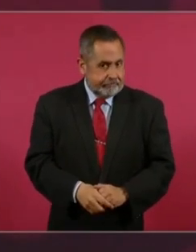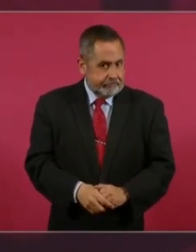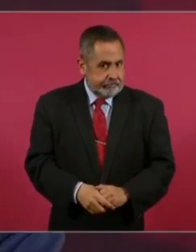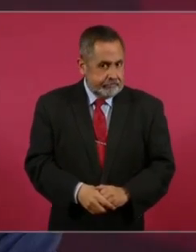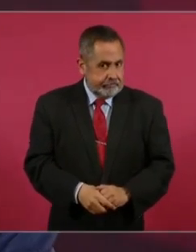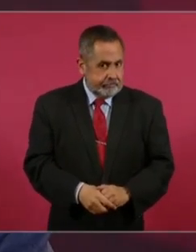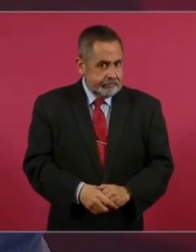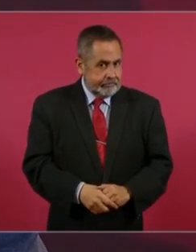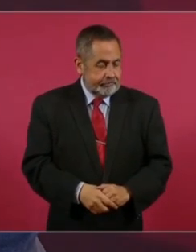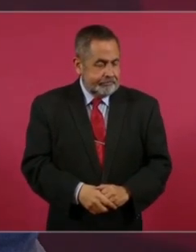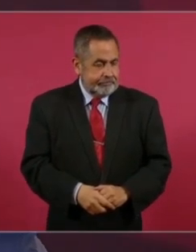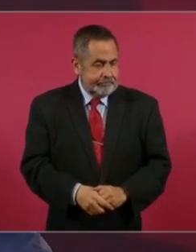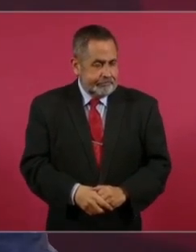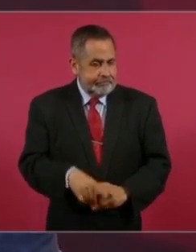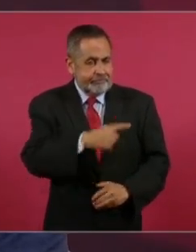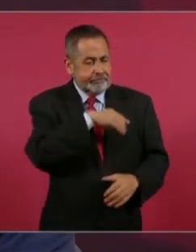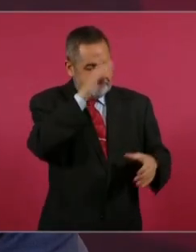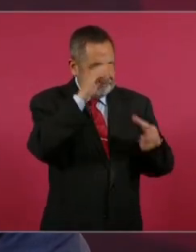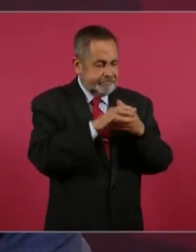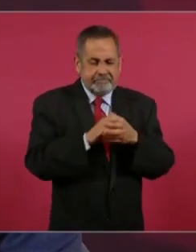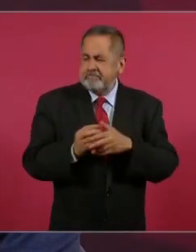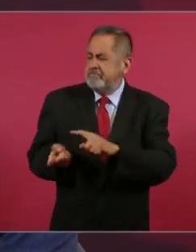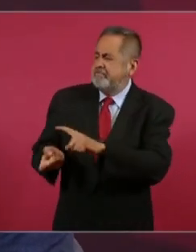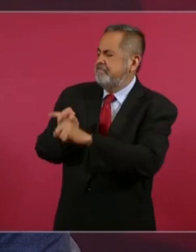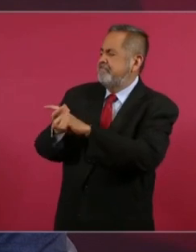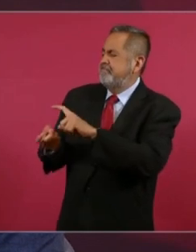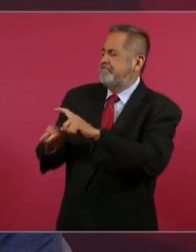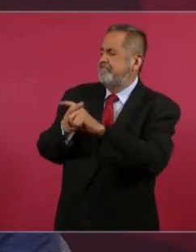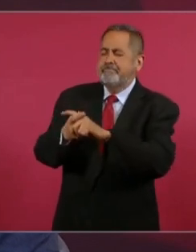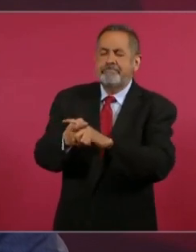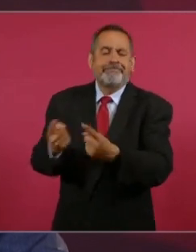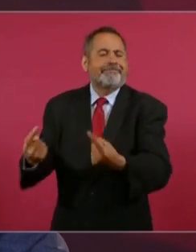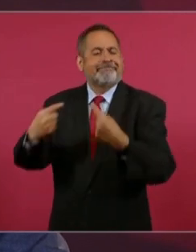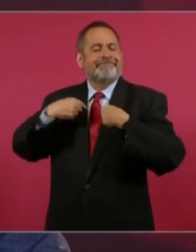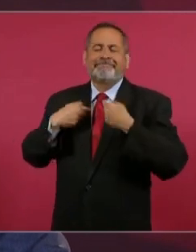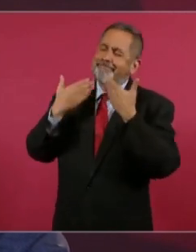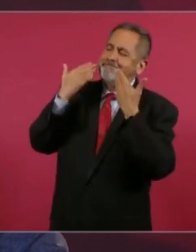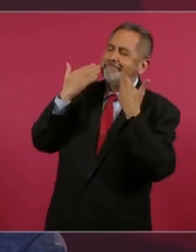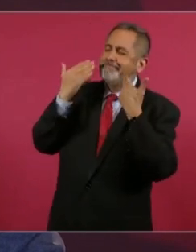se va a ganar la simpatía del pueblo. No,